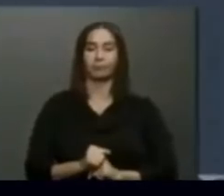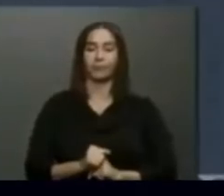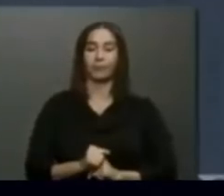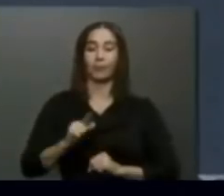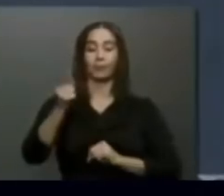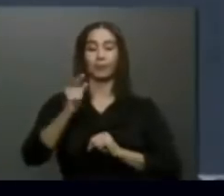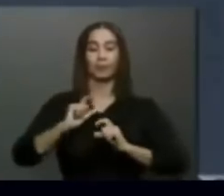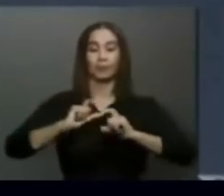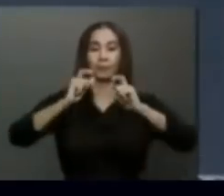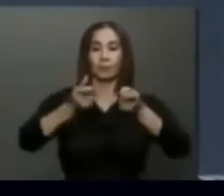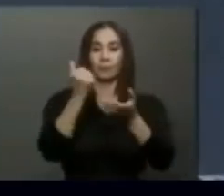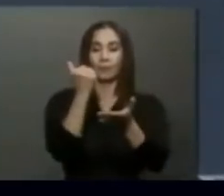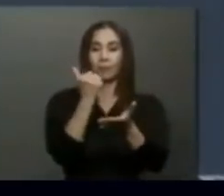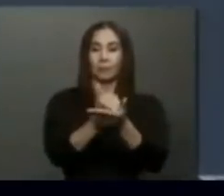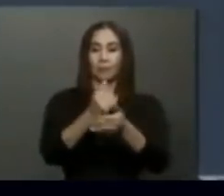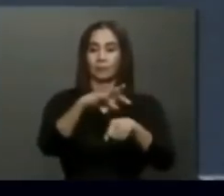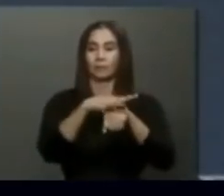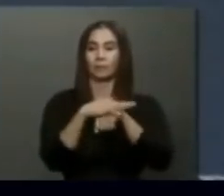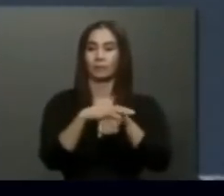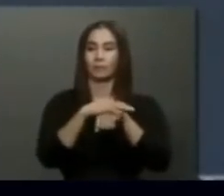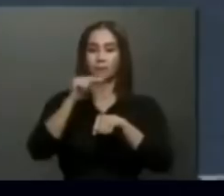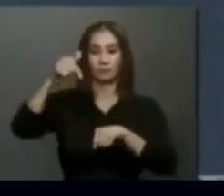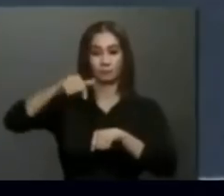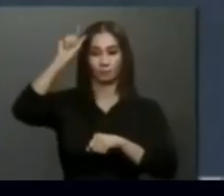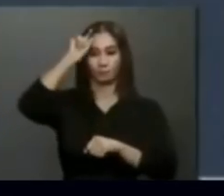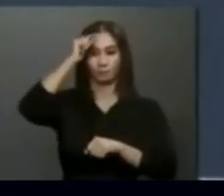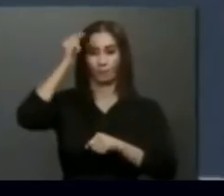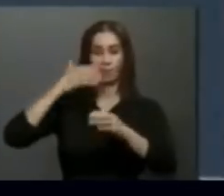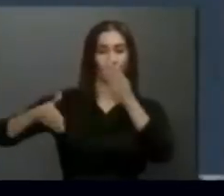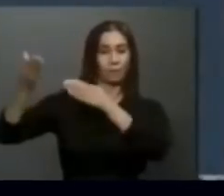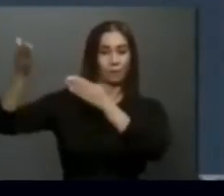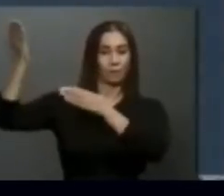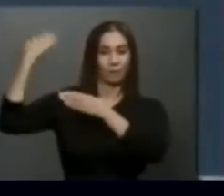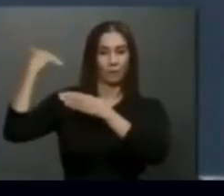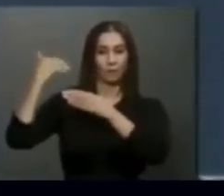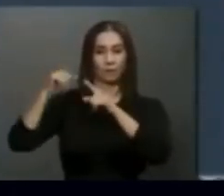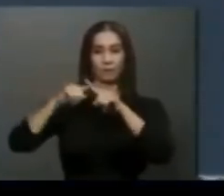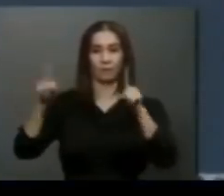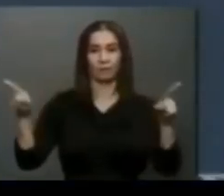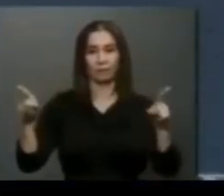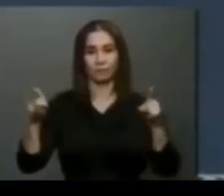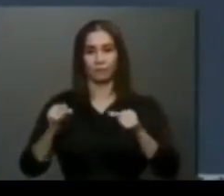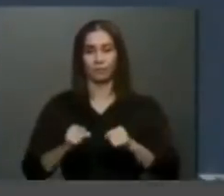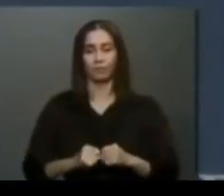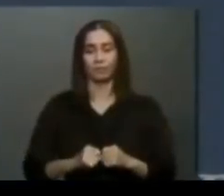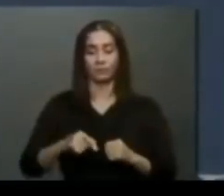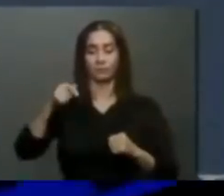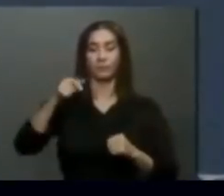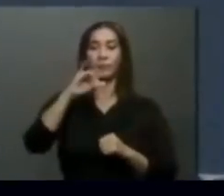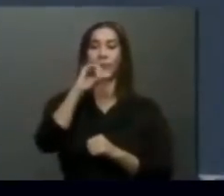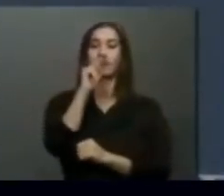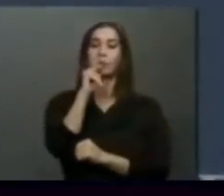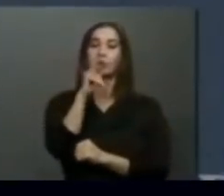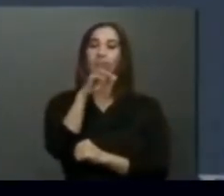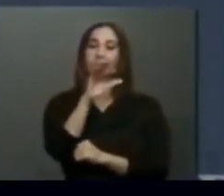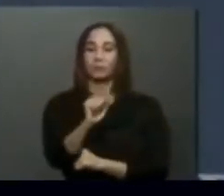entrega de títulos de propiedad, este gobierno ha superado el gobierno anterior del Partido de Liberación Dominicana. El INESPRE, que